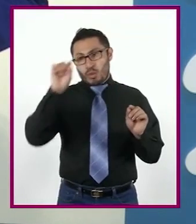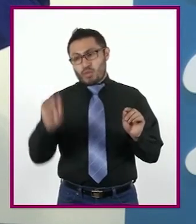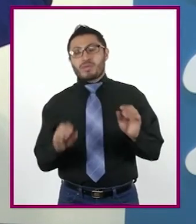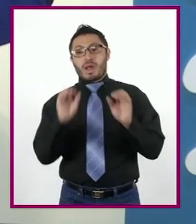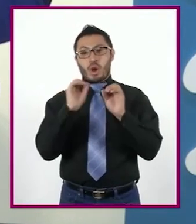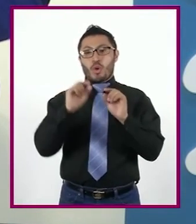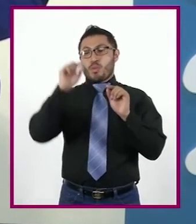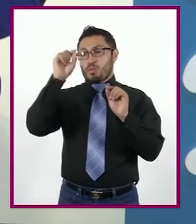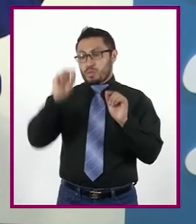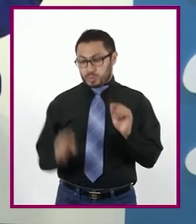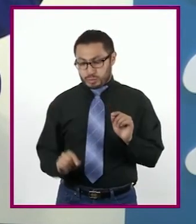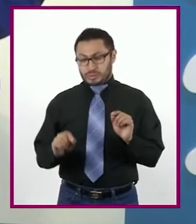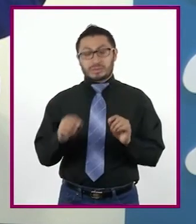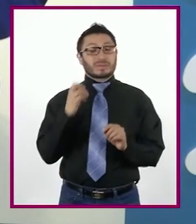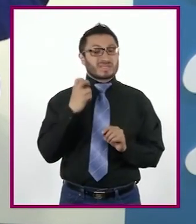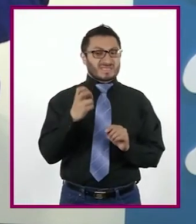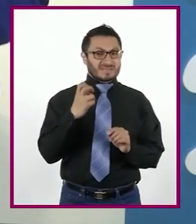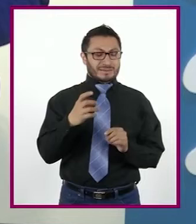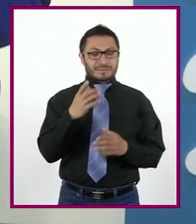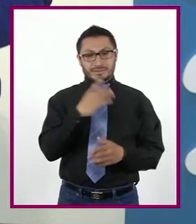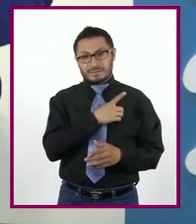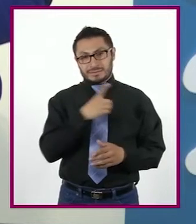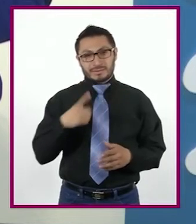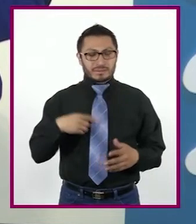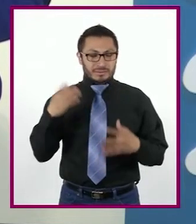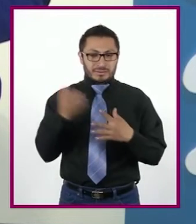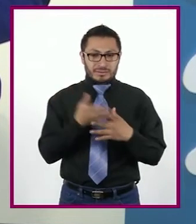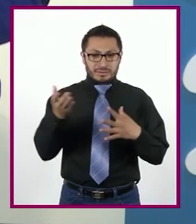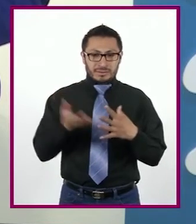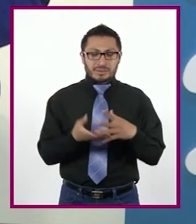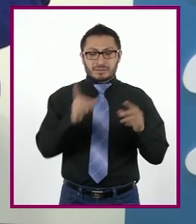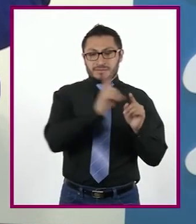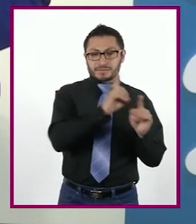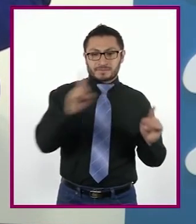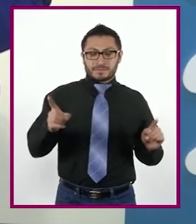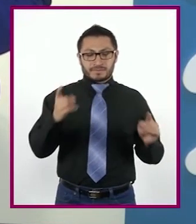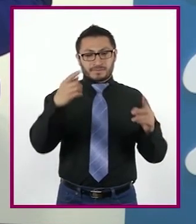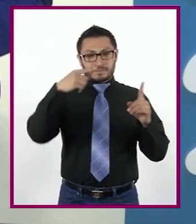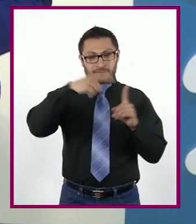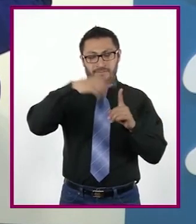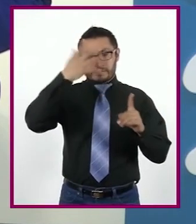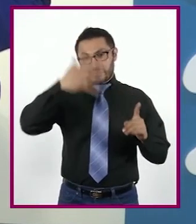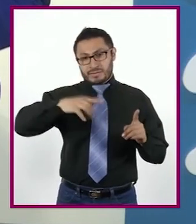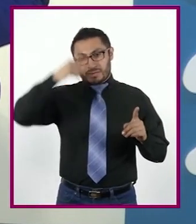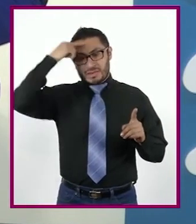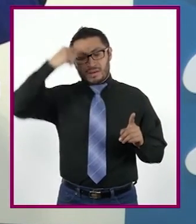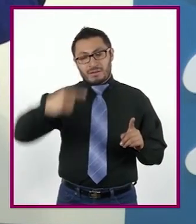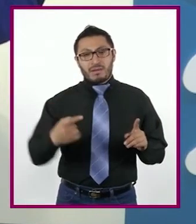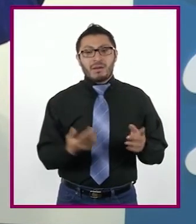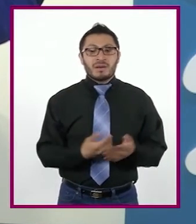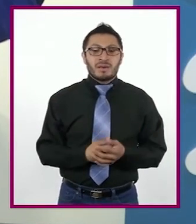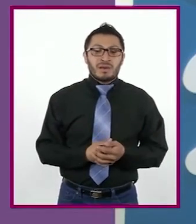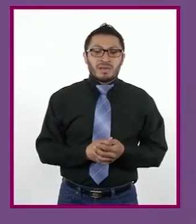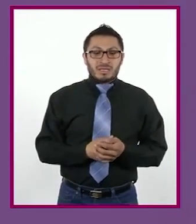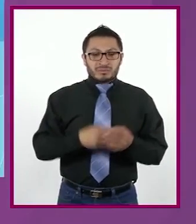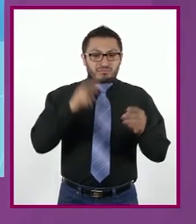recta. Debido a esto, dividiremos la distancia entre 10 para que podamos observar la forma de la